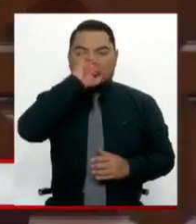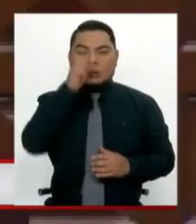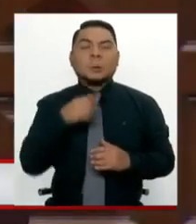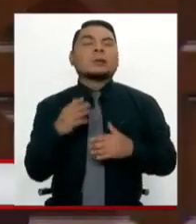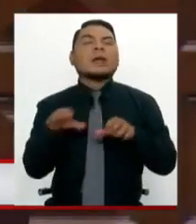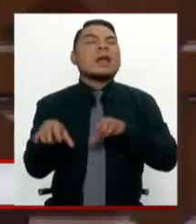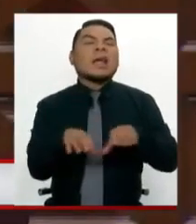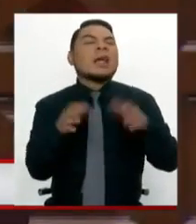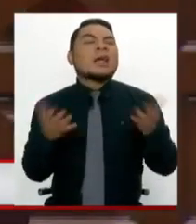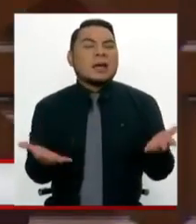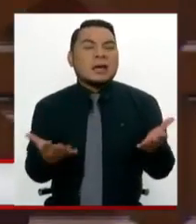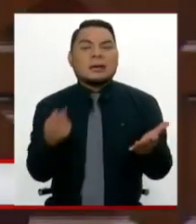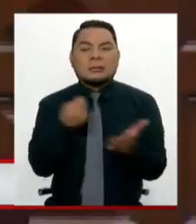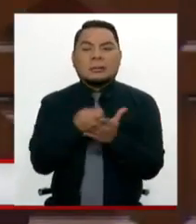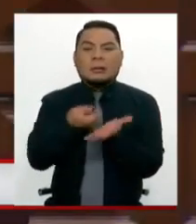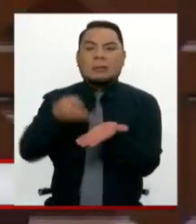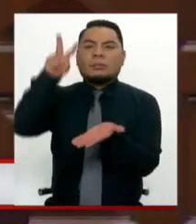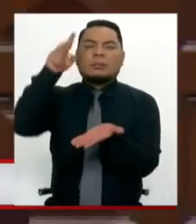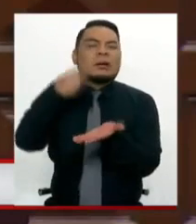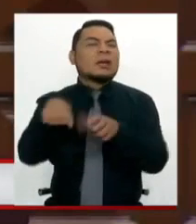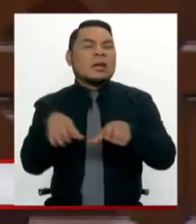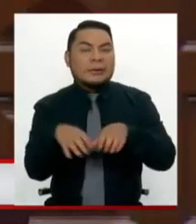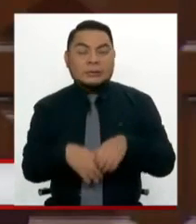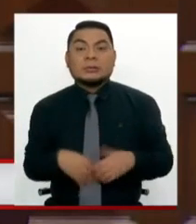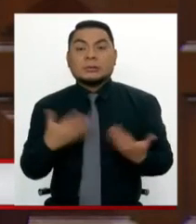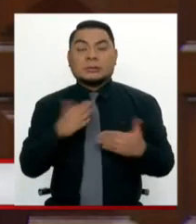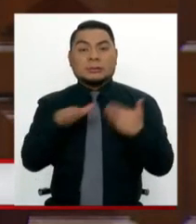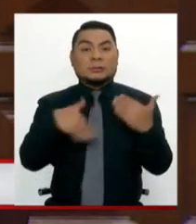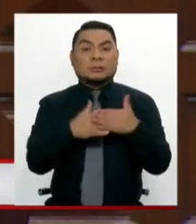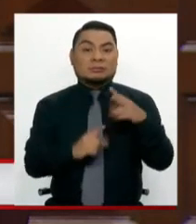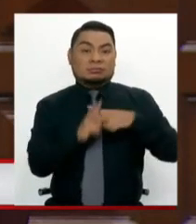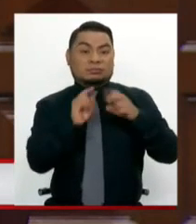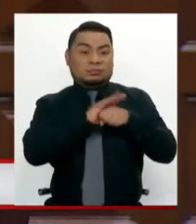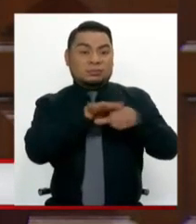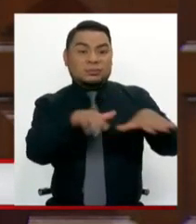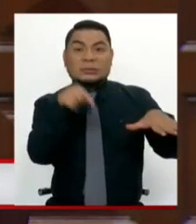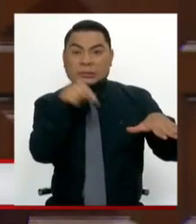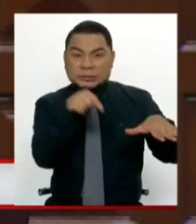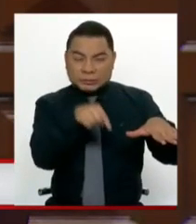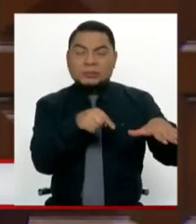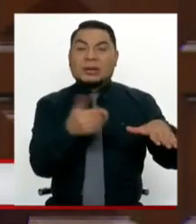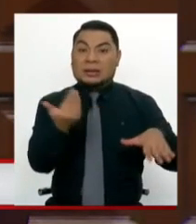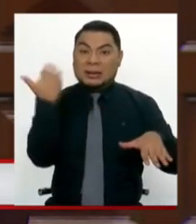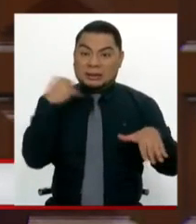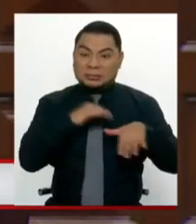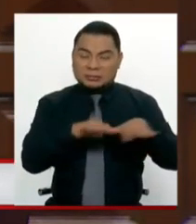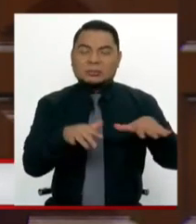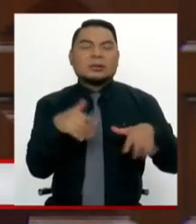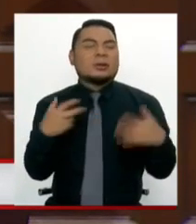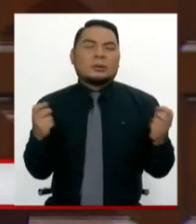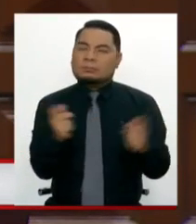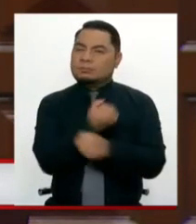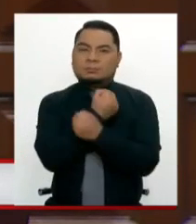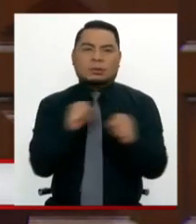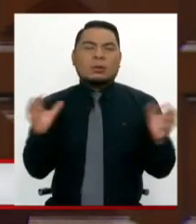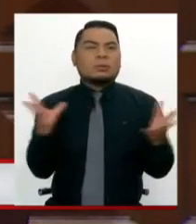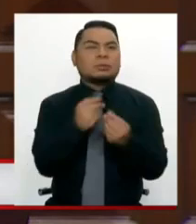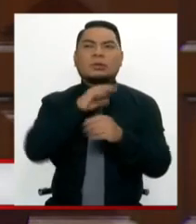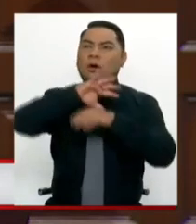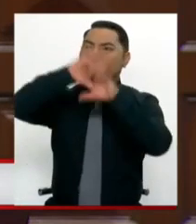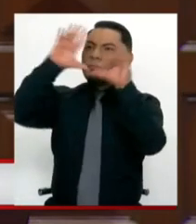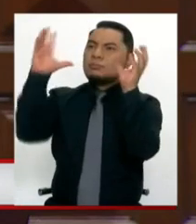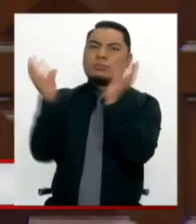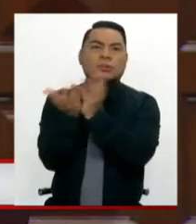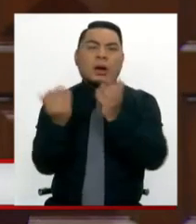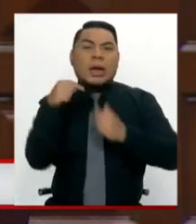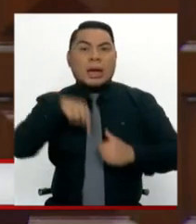Medidas frente al alza de precios. Los efectos de la pandemia han sido devastadores a nivel mundial y